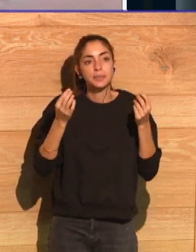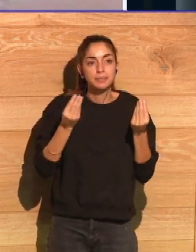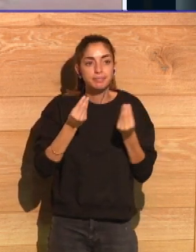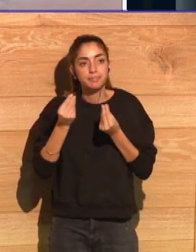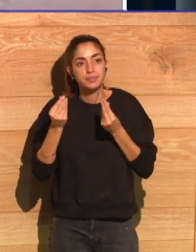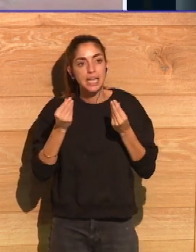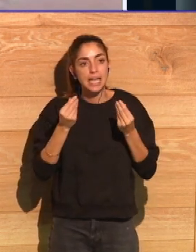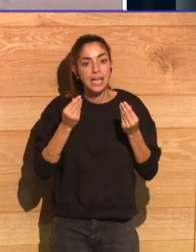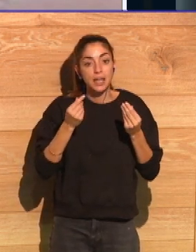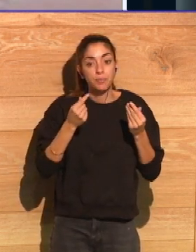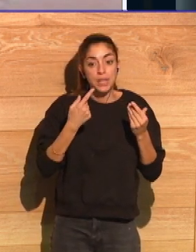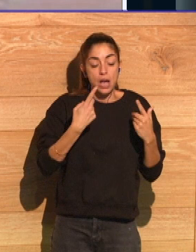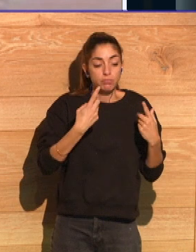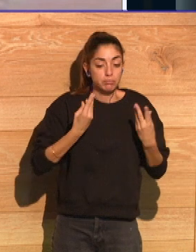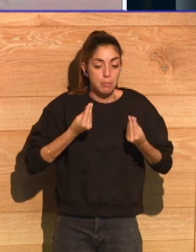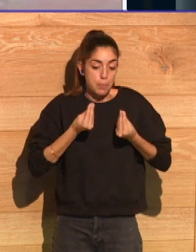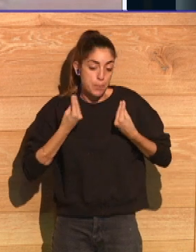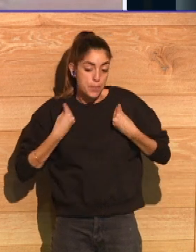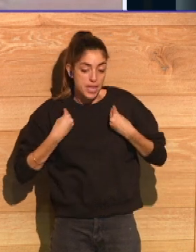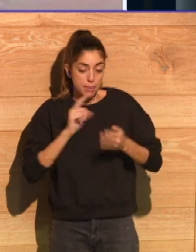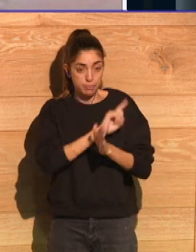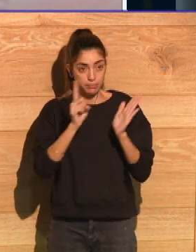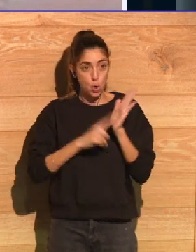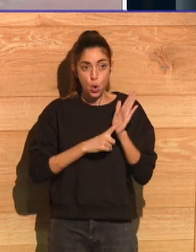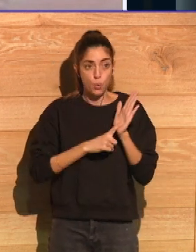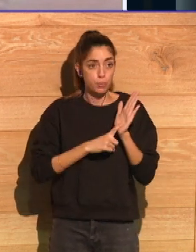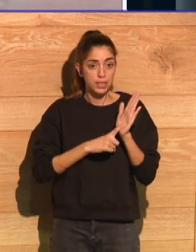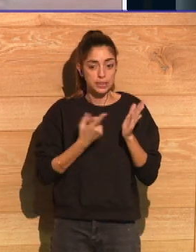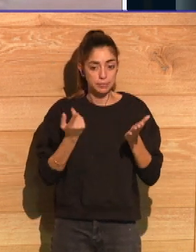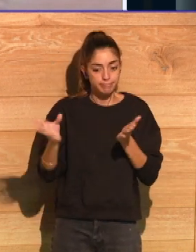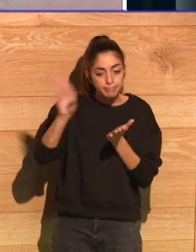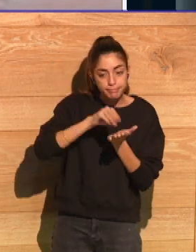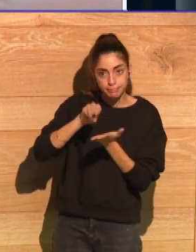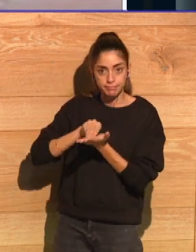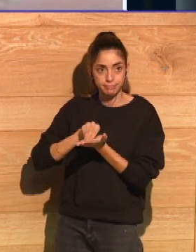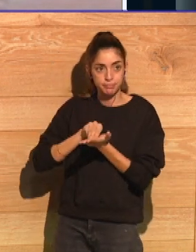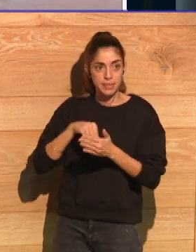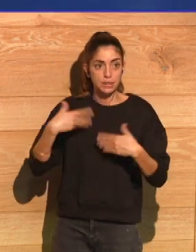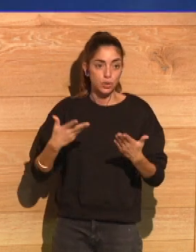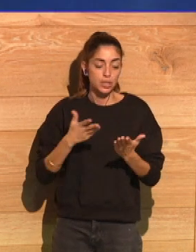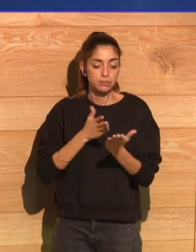estuviera todo lo que había sido mi vida. Pero en cierto momento tuve que empezar a hacer poda, a podar.